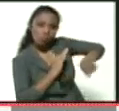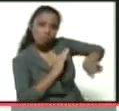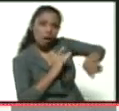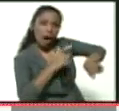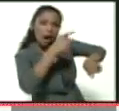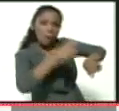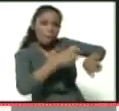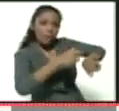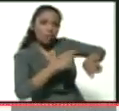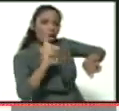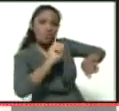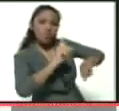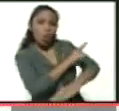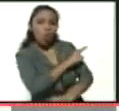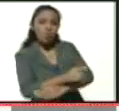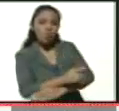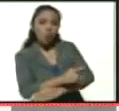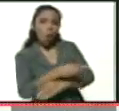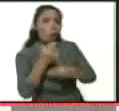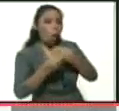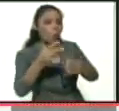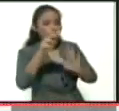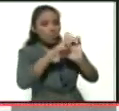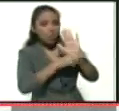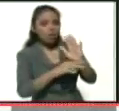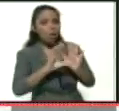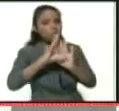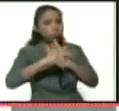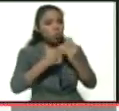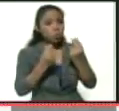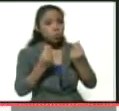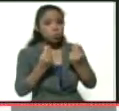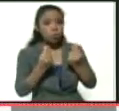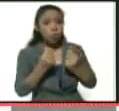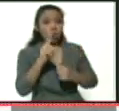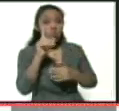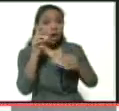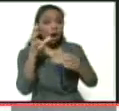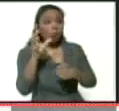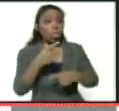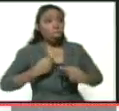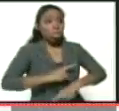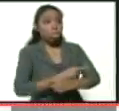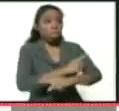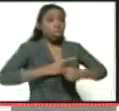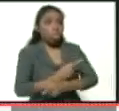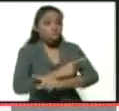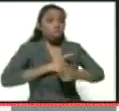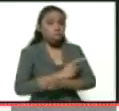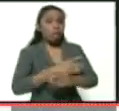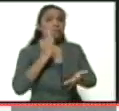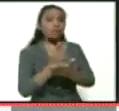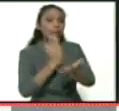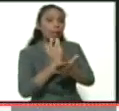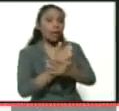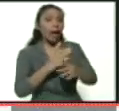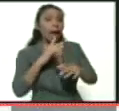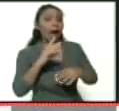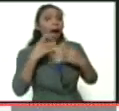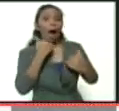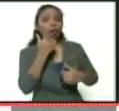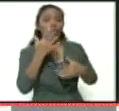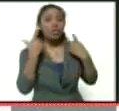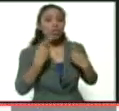alguien que no cumplió con las expectativas, que se robó la plata, que es una mata de nervios. Cada vez que le toca tomar una